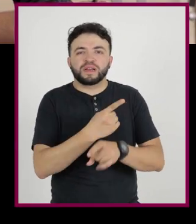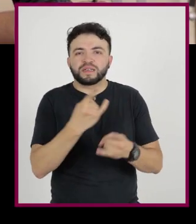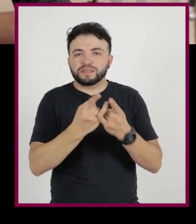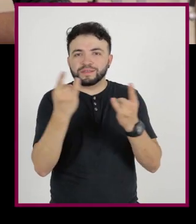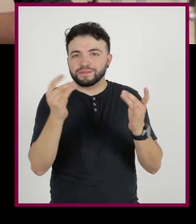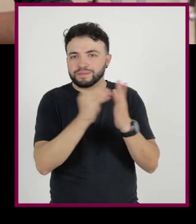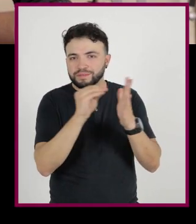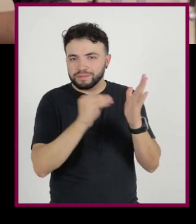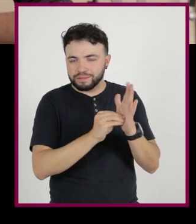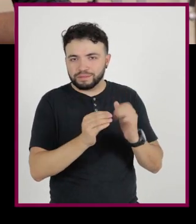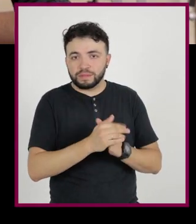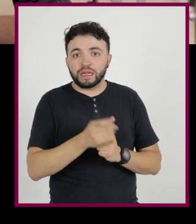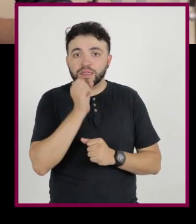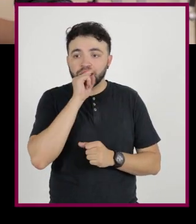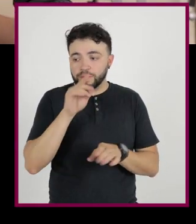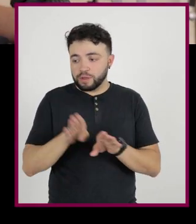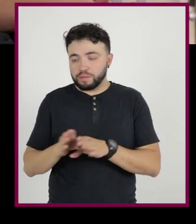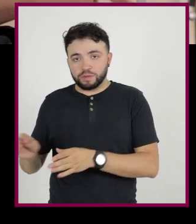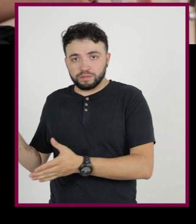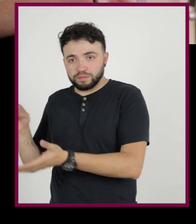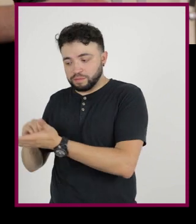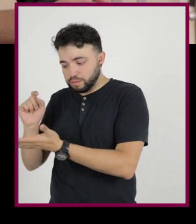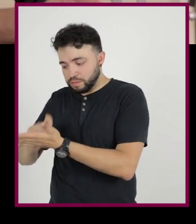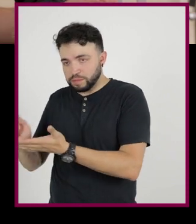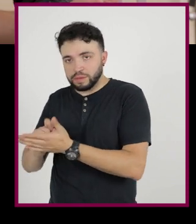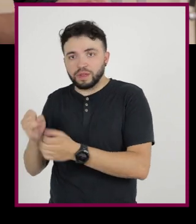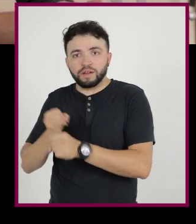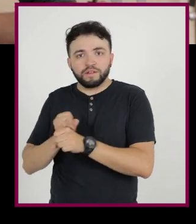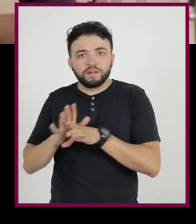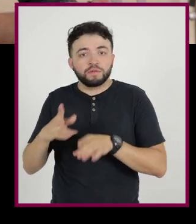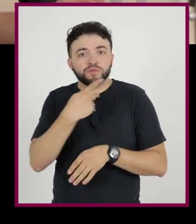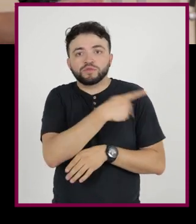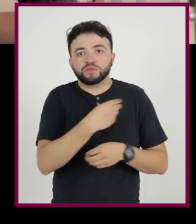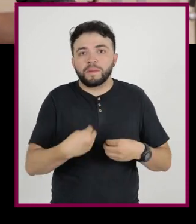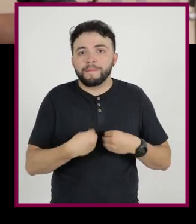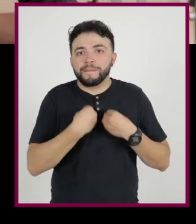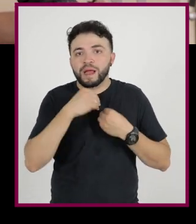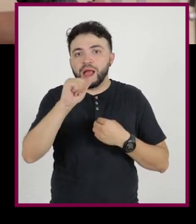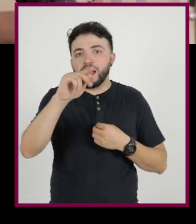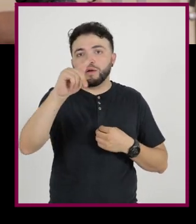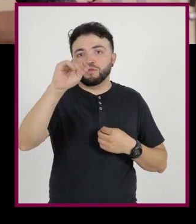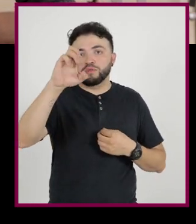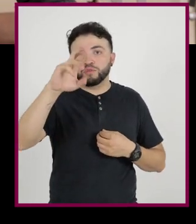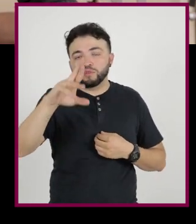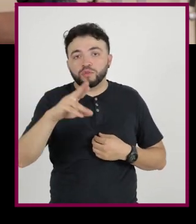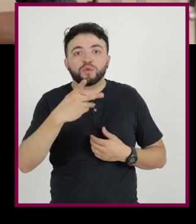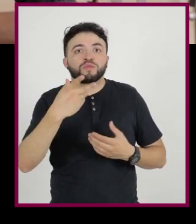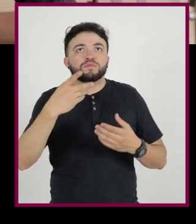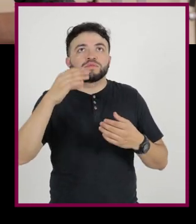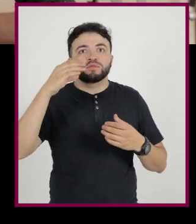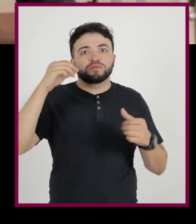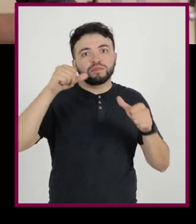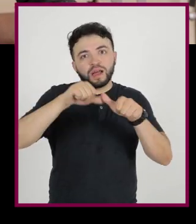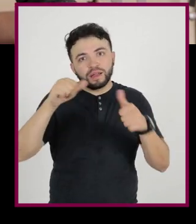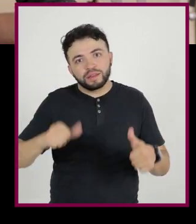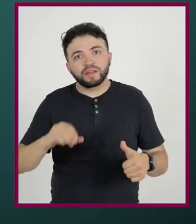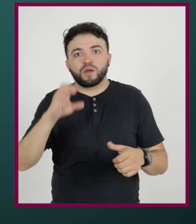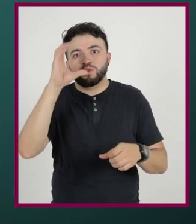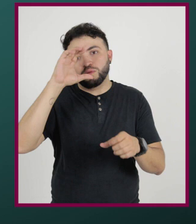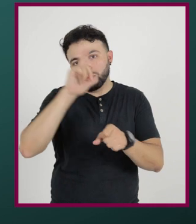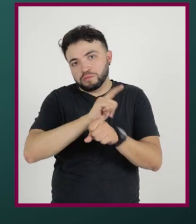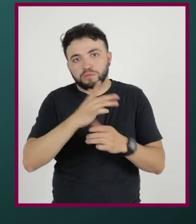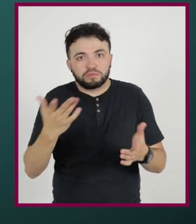hechos históricos. También incluir información sobre la vida del autor o autora y sus influencias literarias, artísticas y